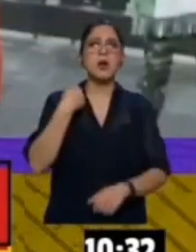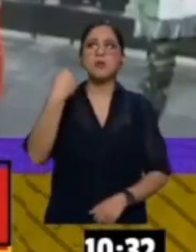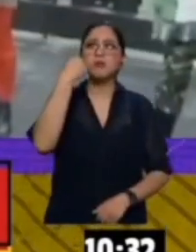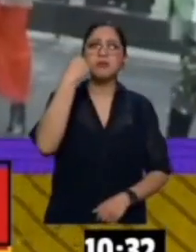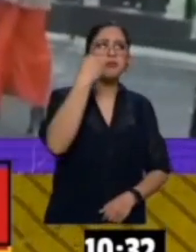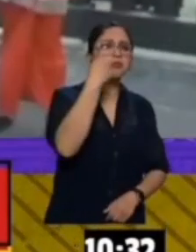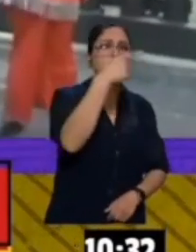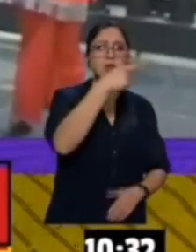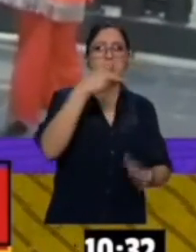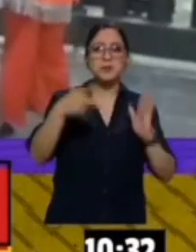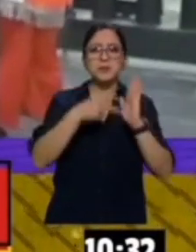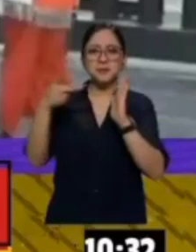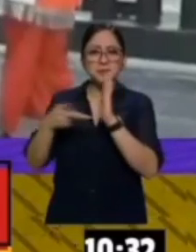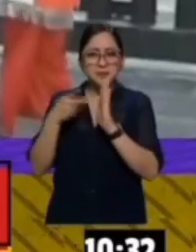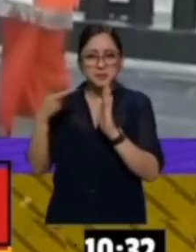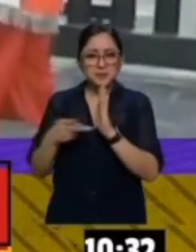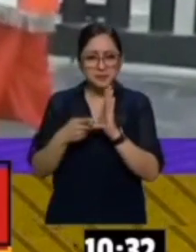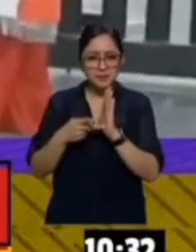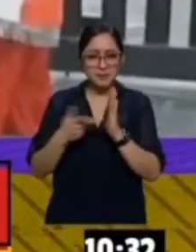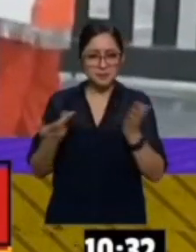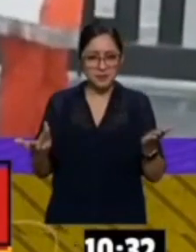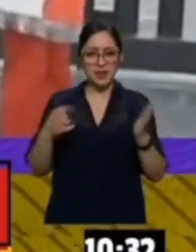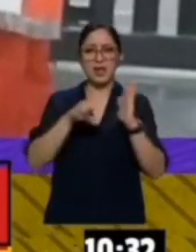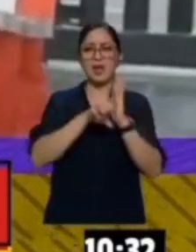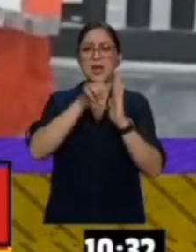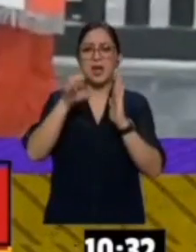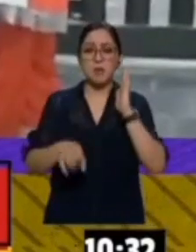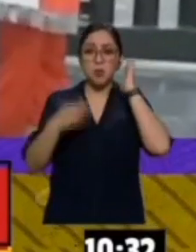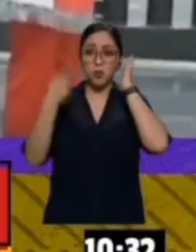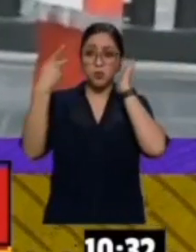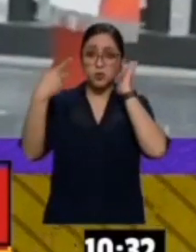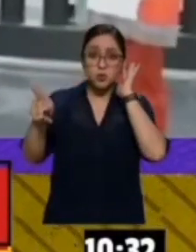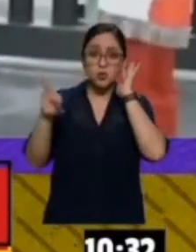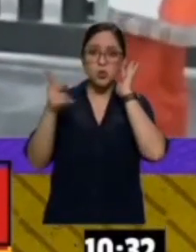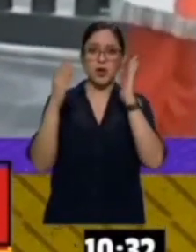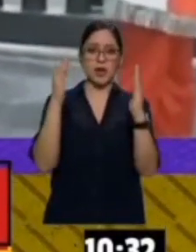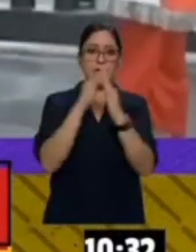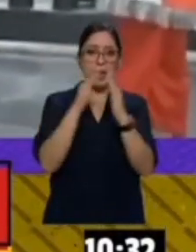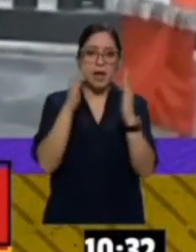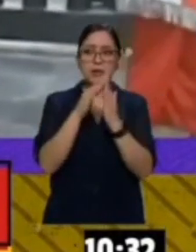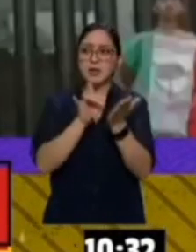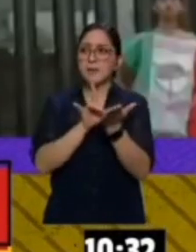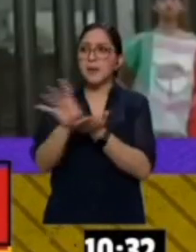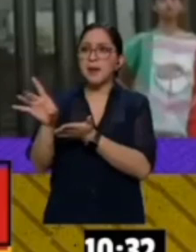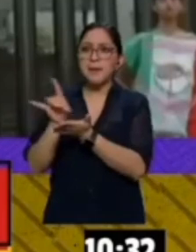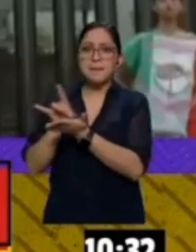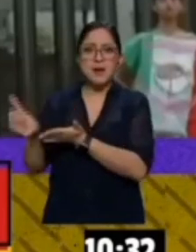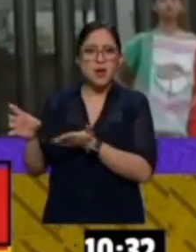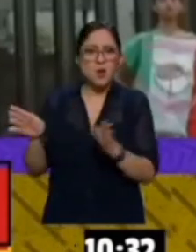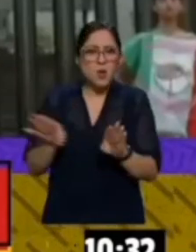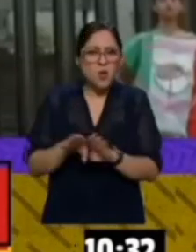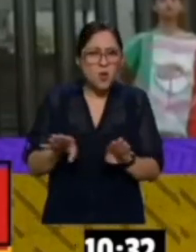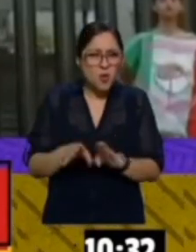Está como gentrificación. Oye, ¿y cuánta persona despojada de su patrimonio, eh? Sí. Increíble. De acuerdo